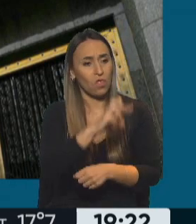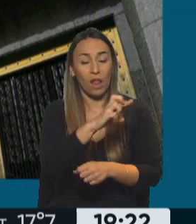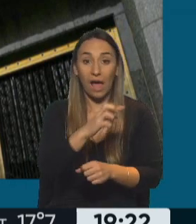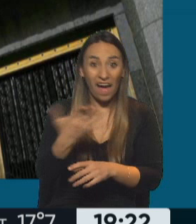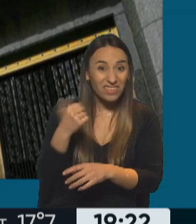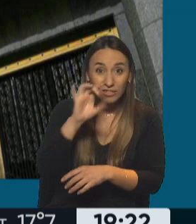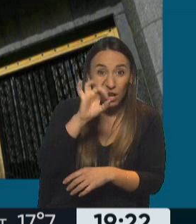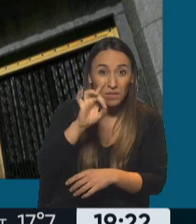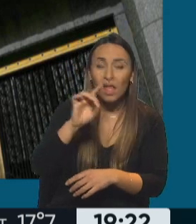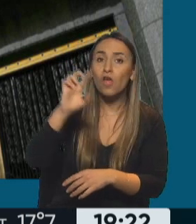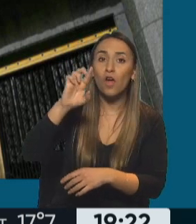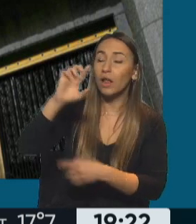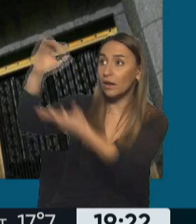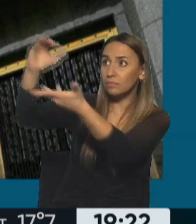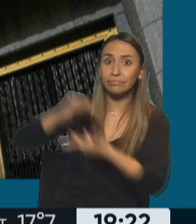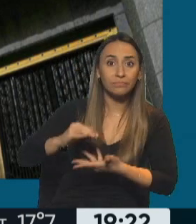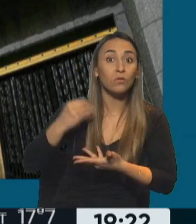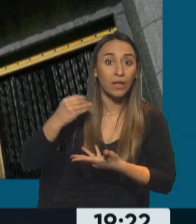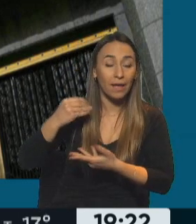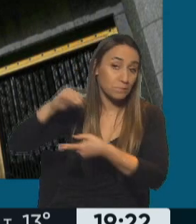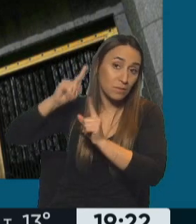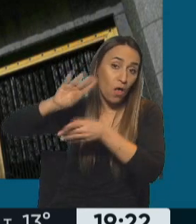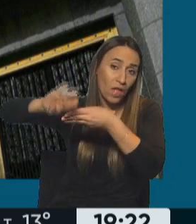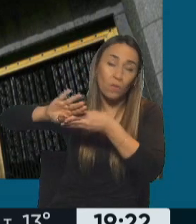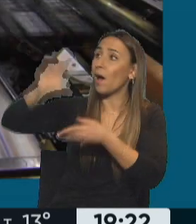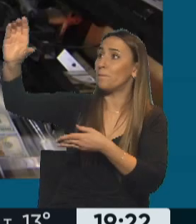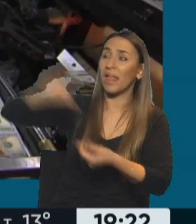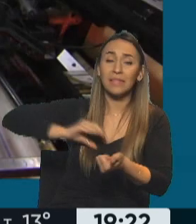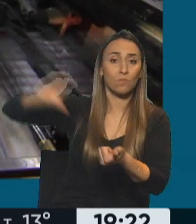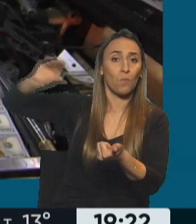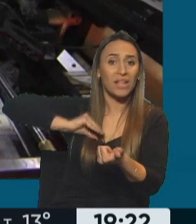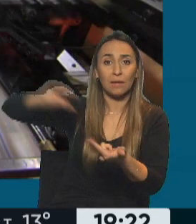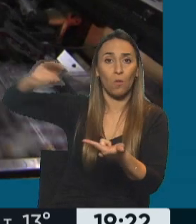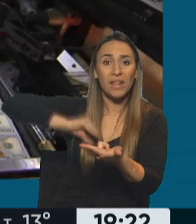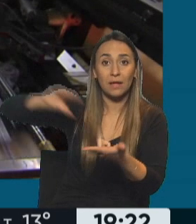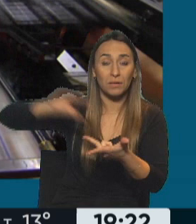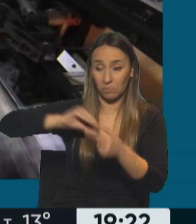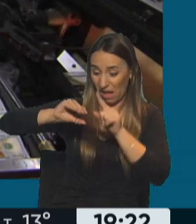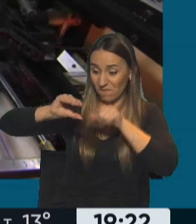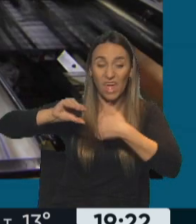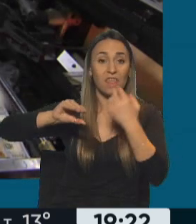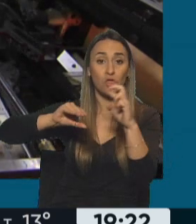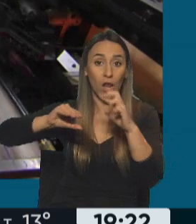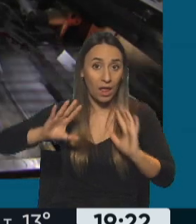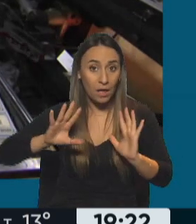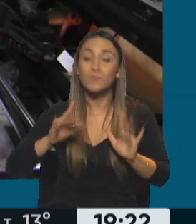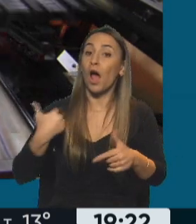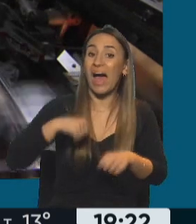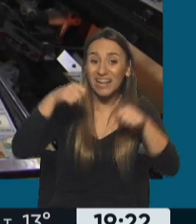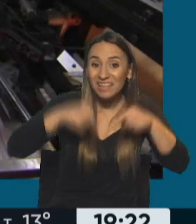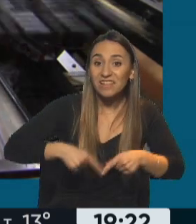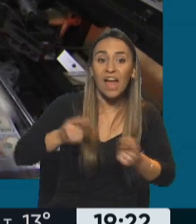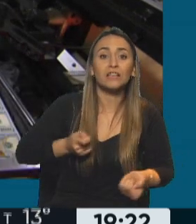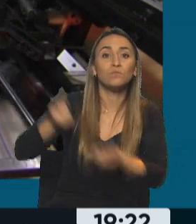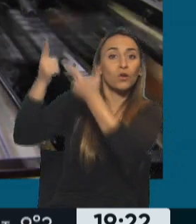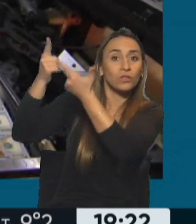deuda. Es decir, la economía no generaba dólares, no generaba exportaciones, pero se mantenía por deuda.